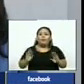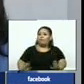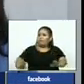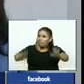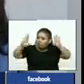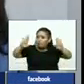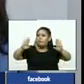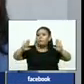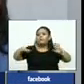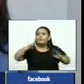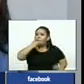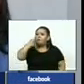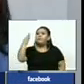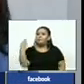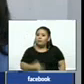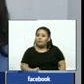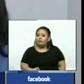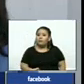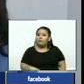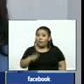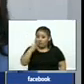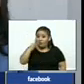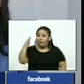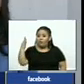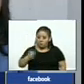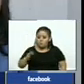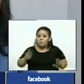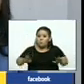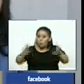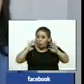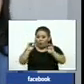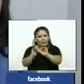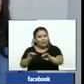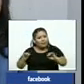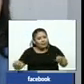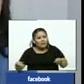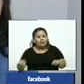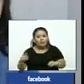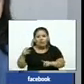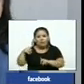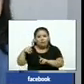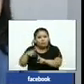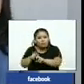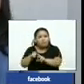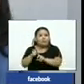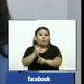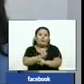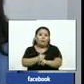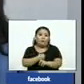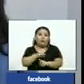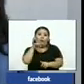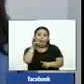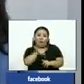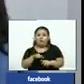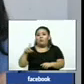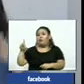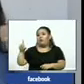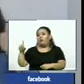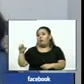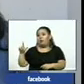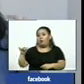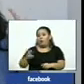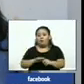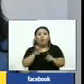realidad represente el daño causado a esos niños, niñas y adolescentes. Y ese delito debe de comprender el